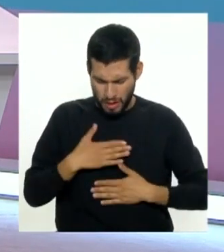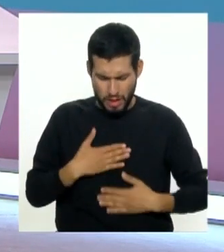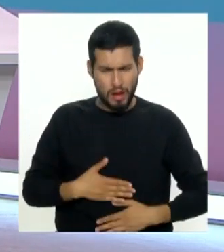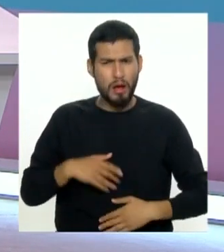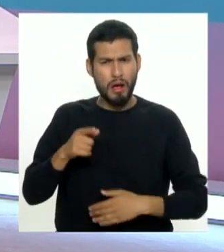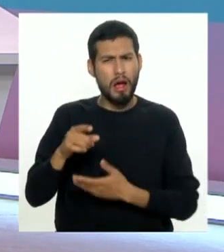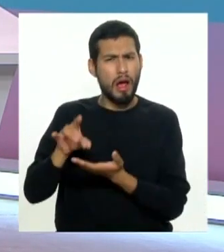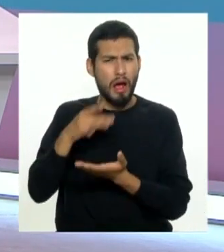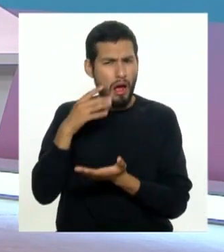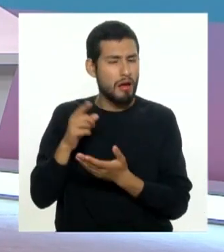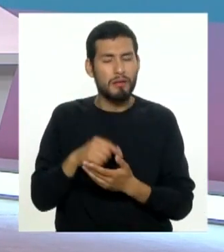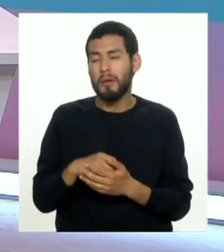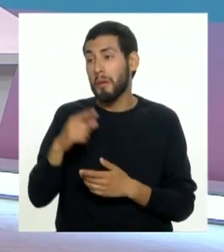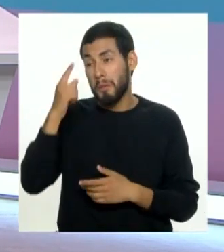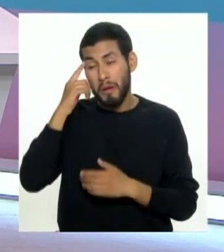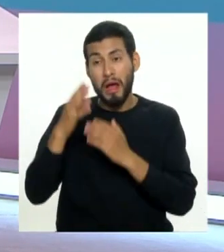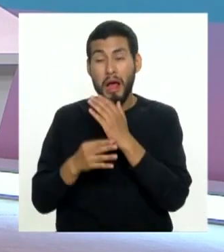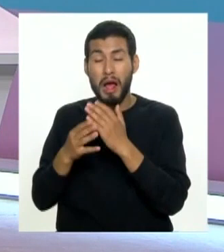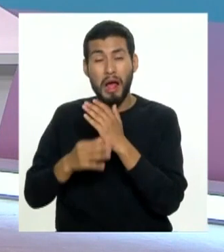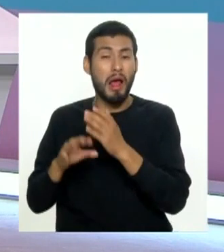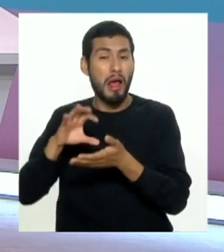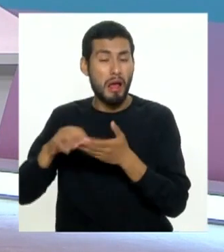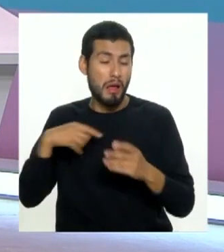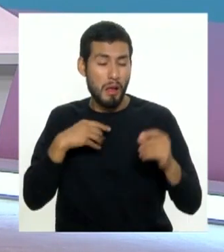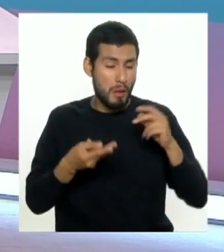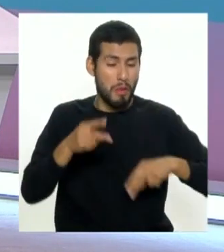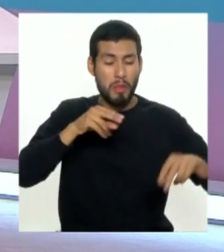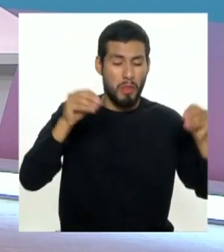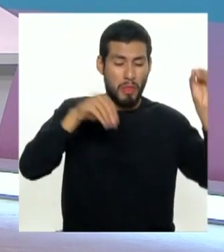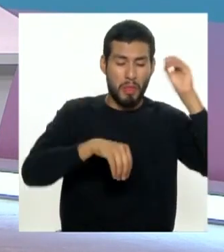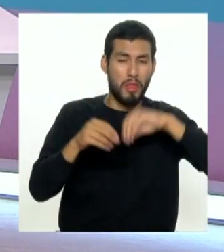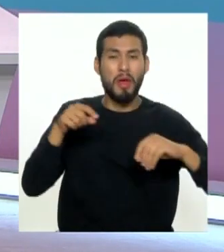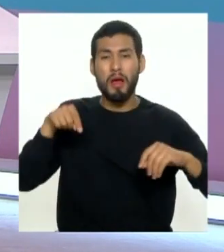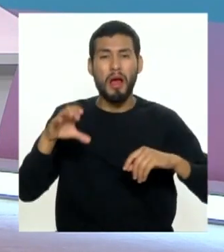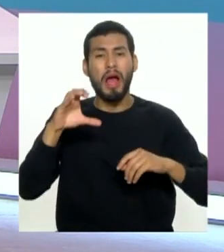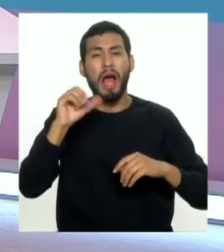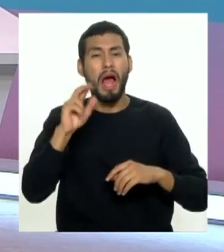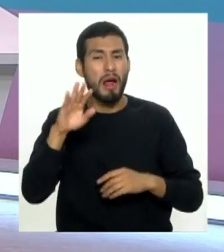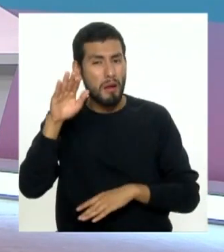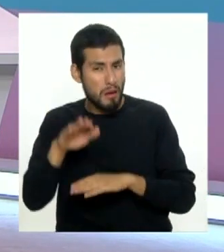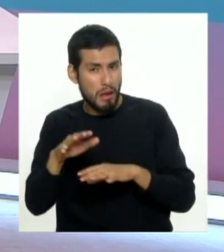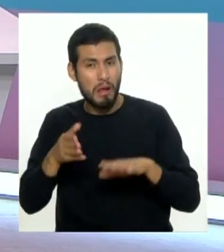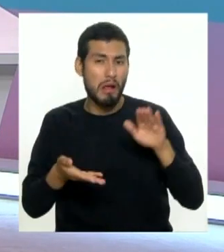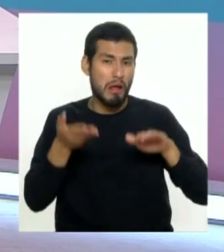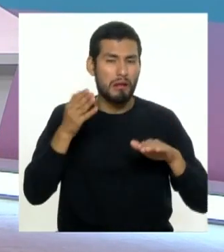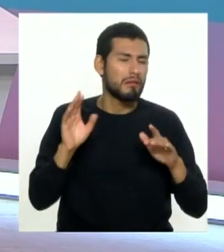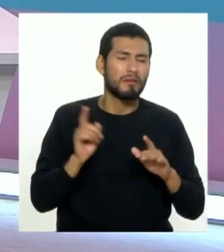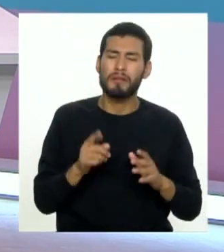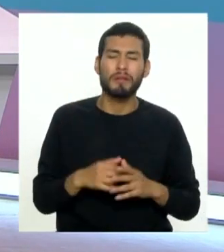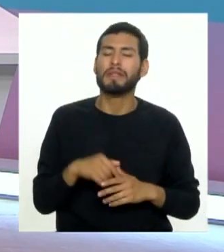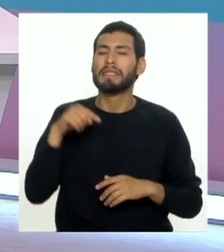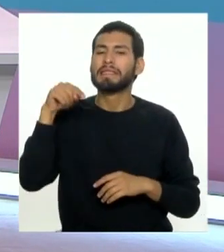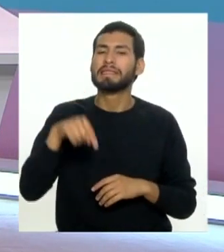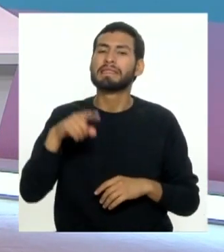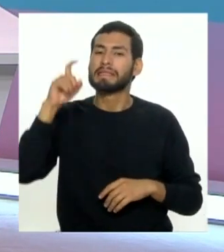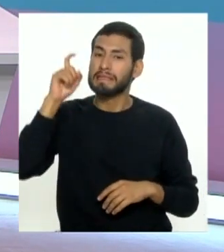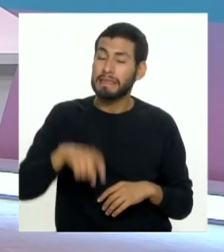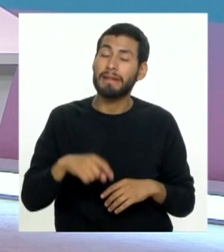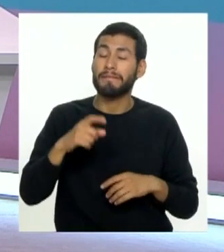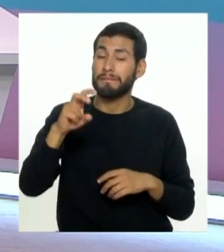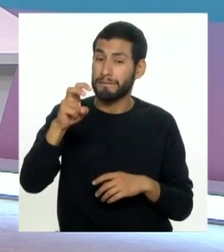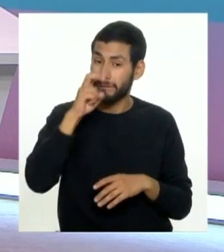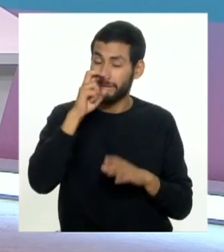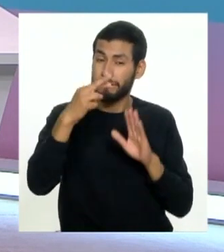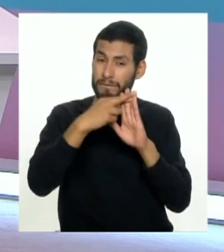me ocurre quitarle las grasas, ponerle más proteínas, darle más carbohidratos, quitarle los carbohidratos. No, este tratamiento tiene que ser muy bien